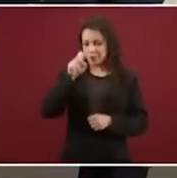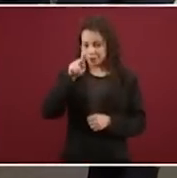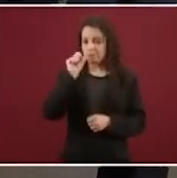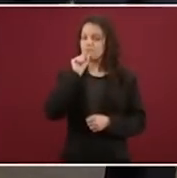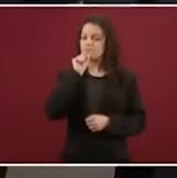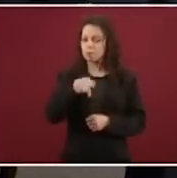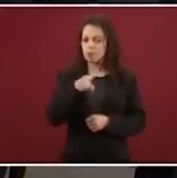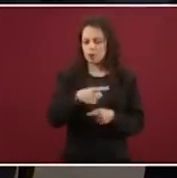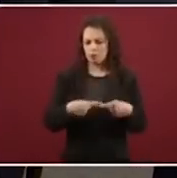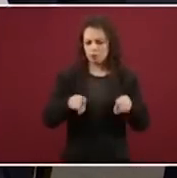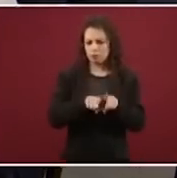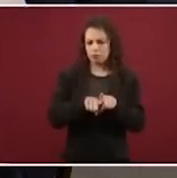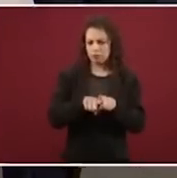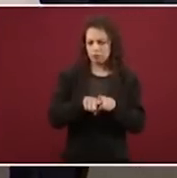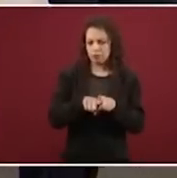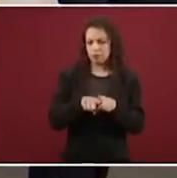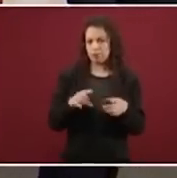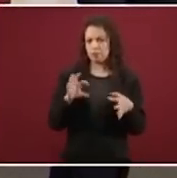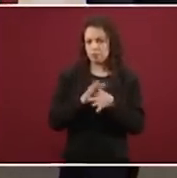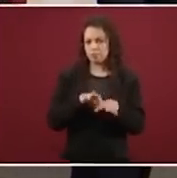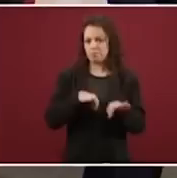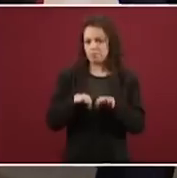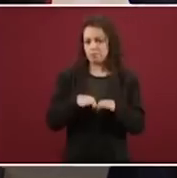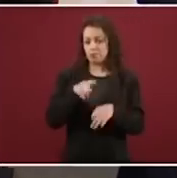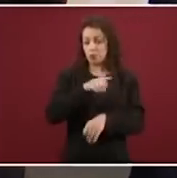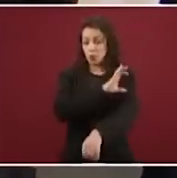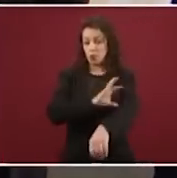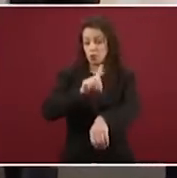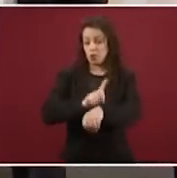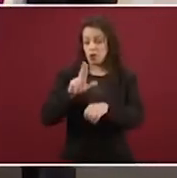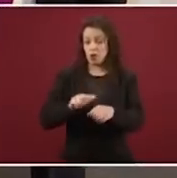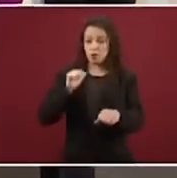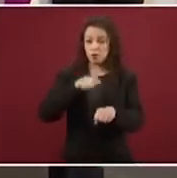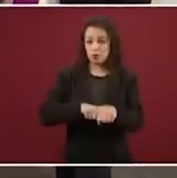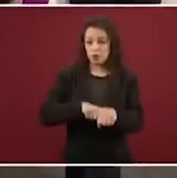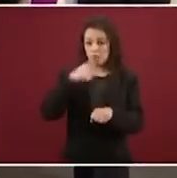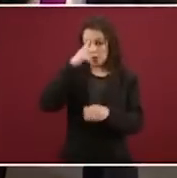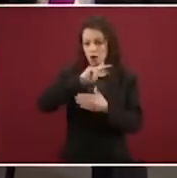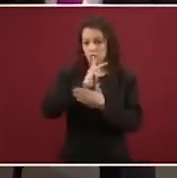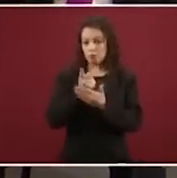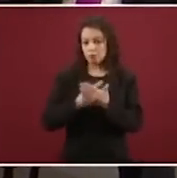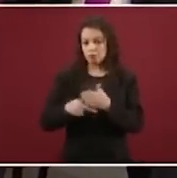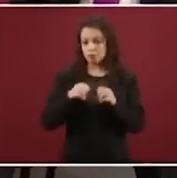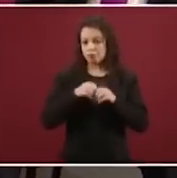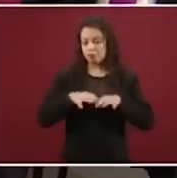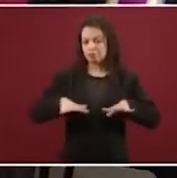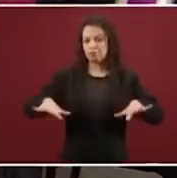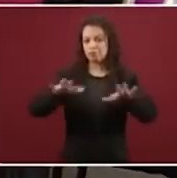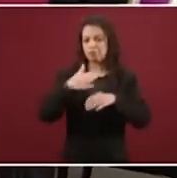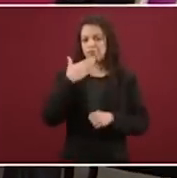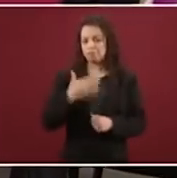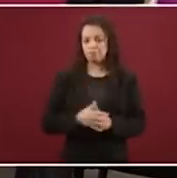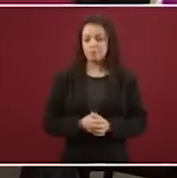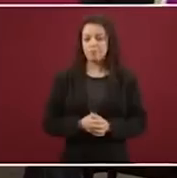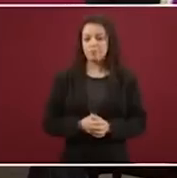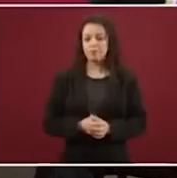apoyo de el Coordinador Nacional de Programas Integrales de Desarrollo, nos